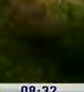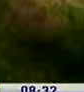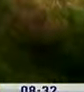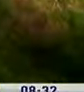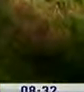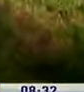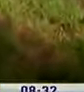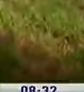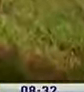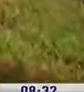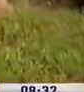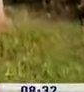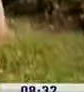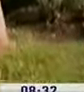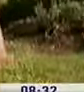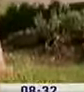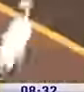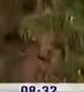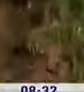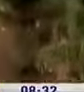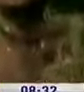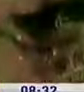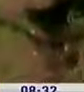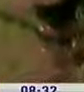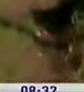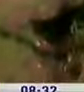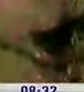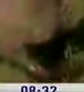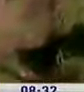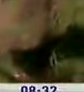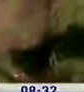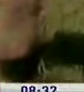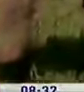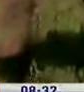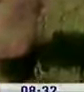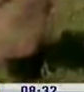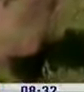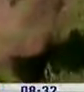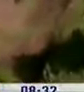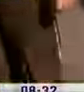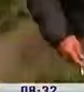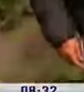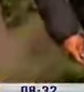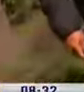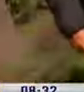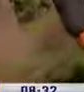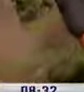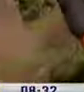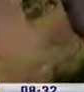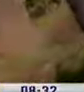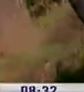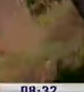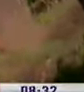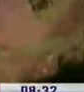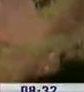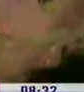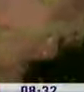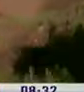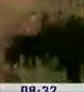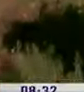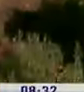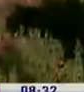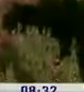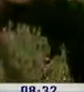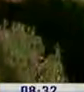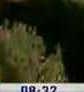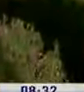digo. Sí. Tiene la verdad de mostrar las fundas para los desperdicios de sus pesos. Correcto, pero solo una funda.